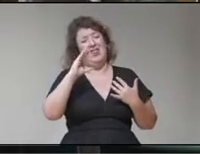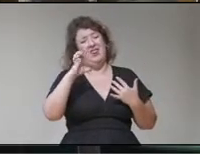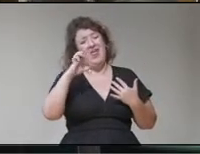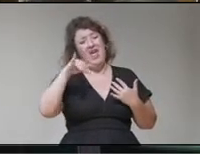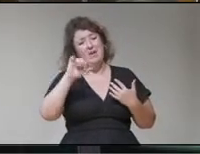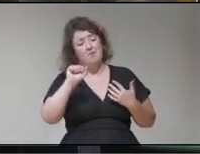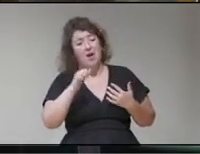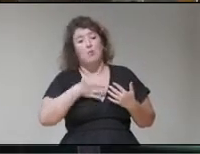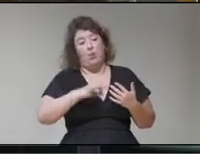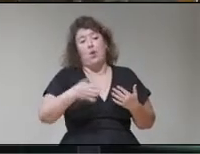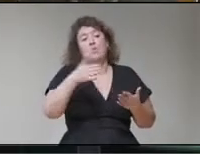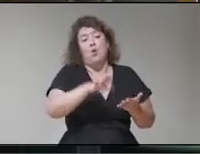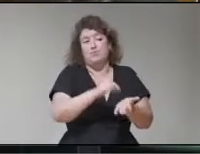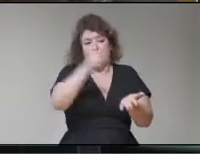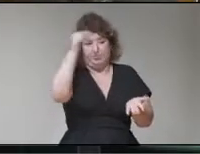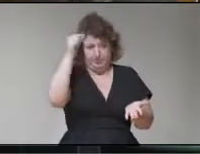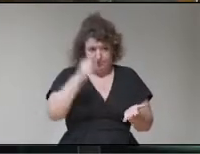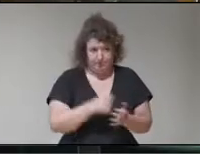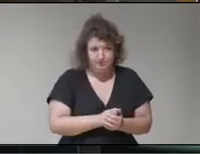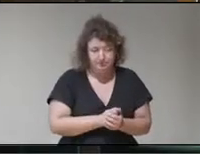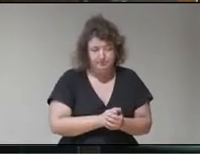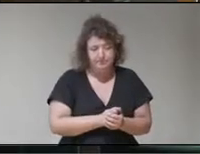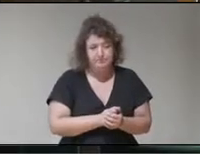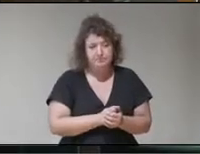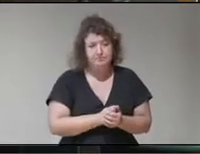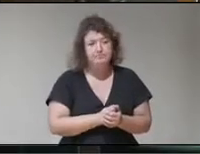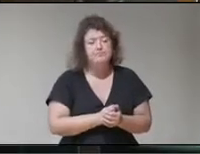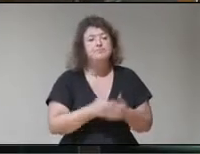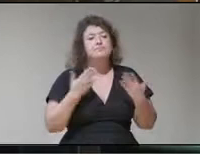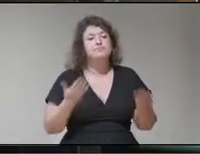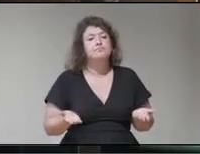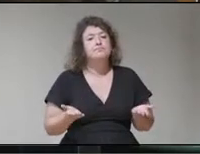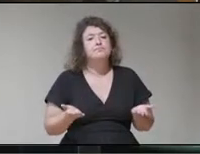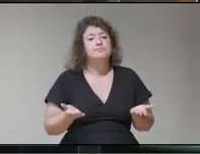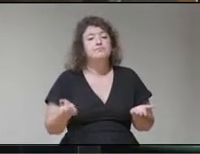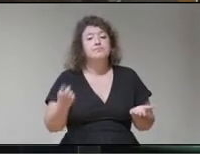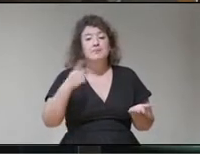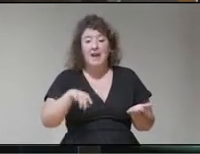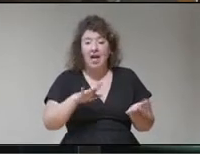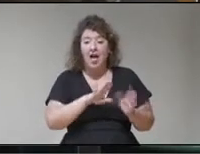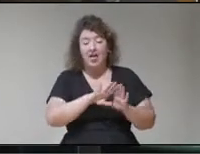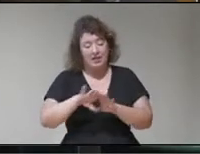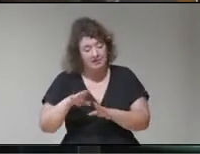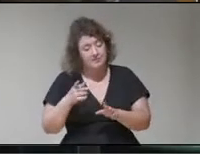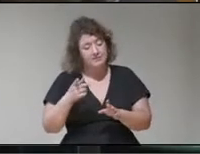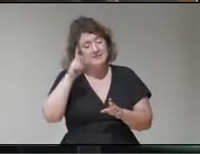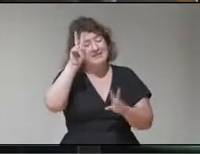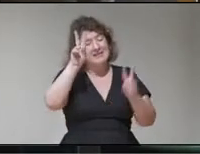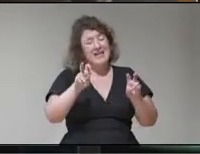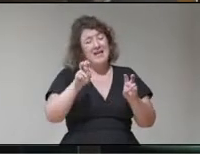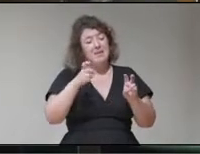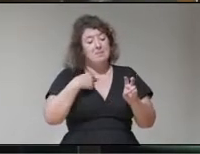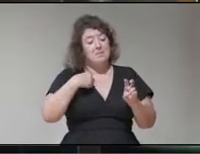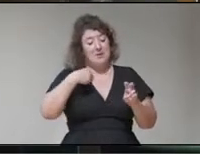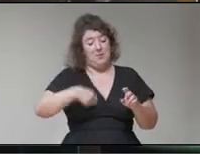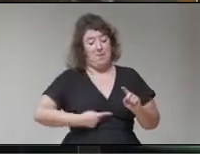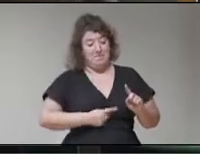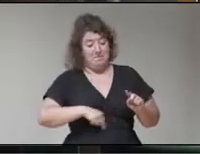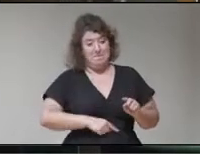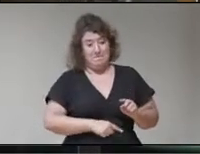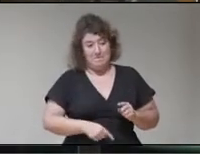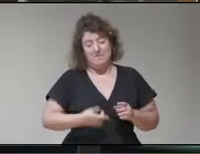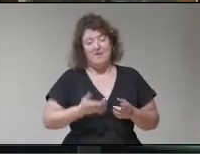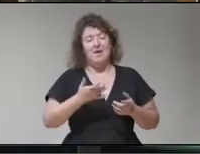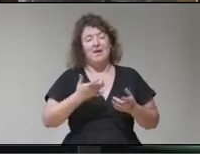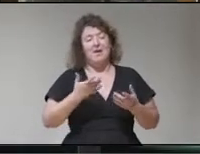pues, muy deprisa. Bueno, aparte de eso, resulta que los organismos de la microbiota también